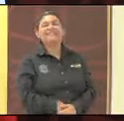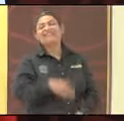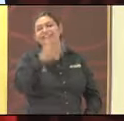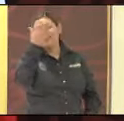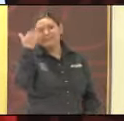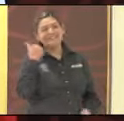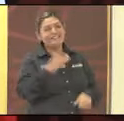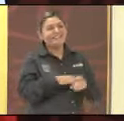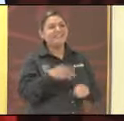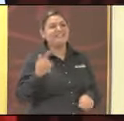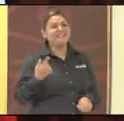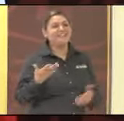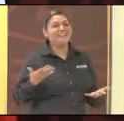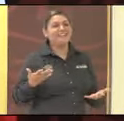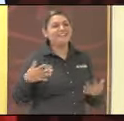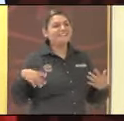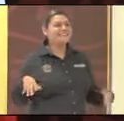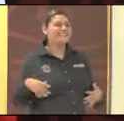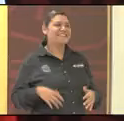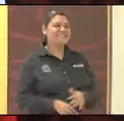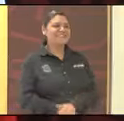digo. ¿Por qué?